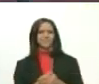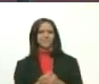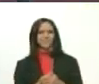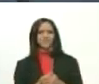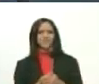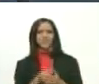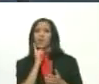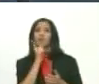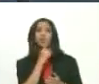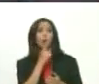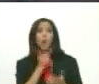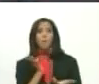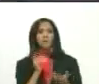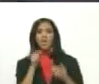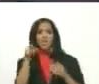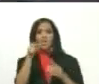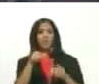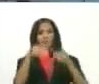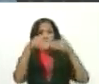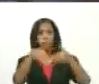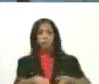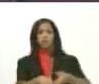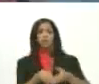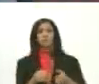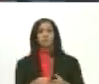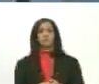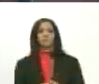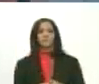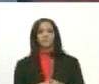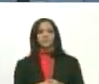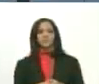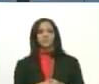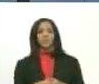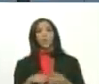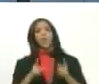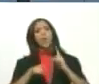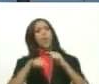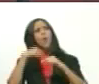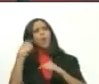con ese nombre no van a llegar a ninguna parte. U otro